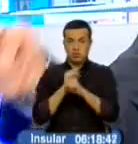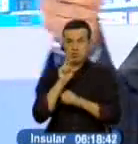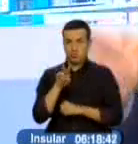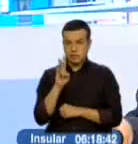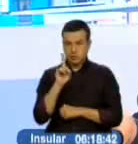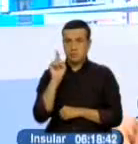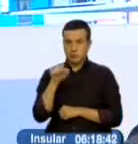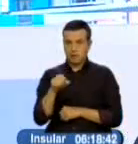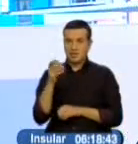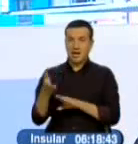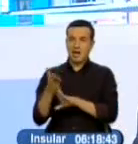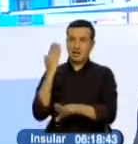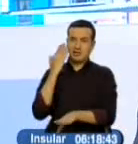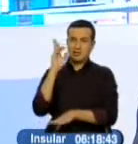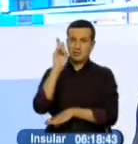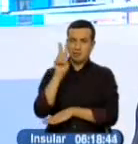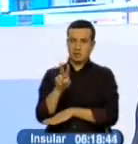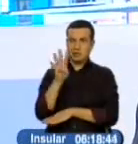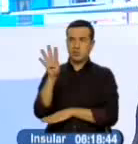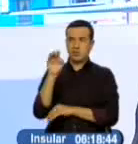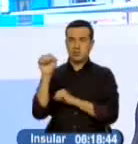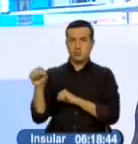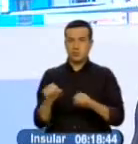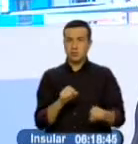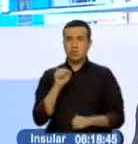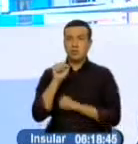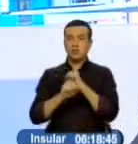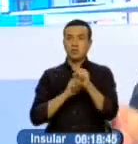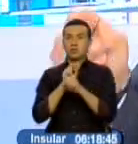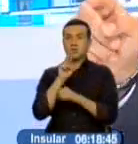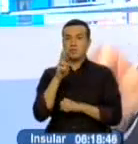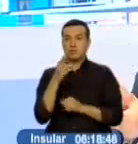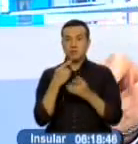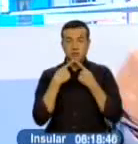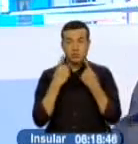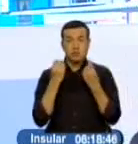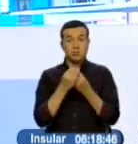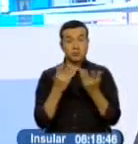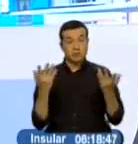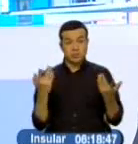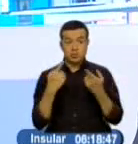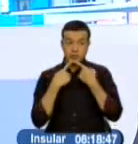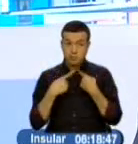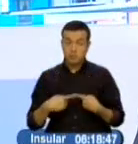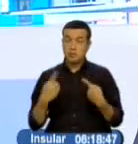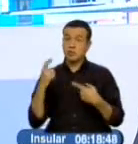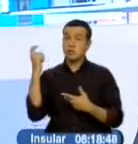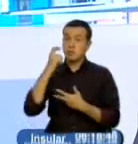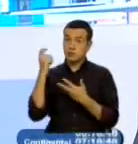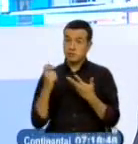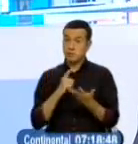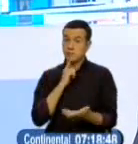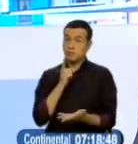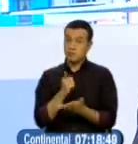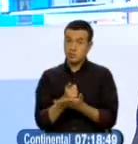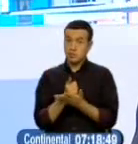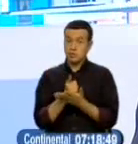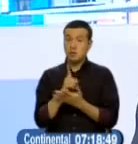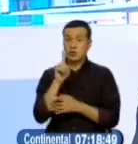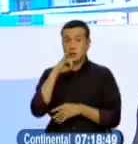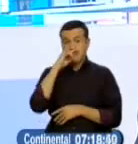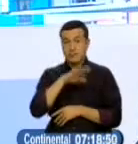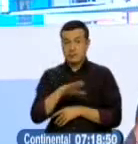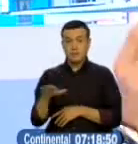pero sí en el discurso del 24 de mayo del 2016, hizo mucho hincapié en la necesidad de que la desnutrición